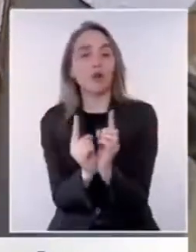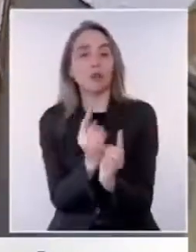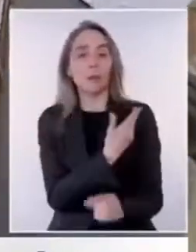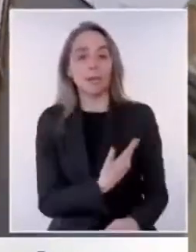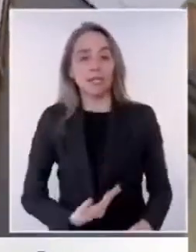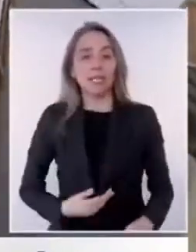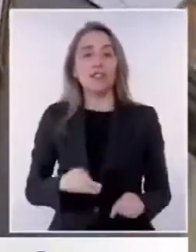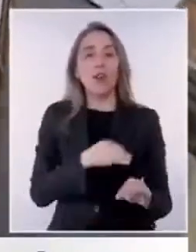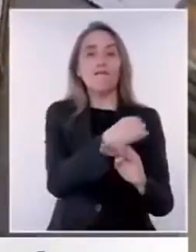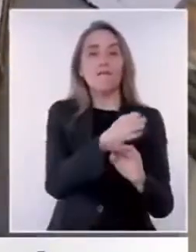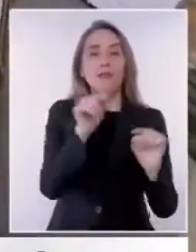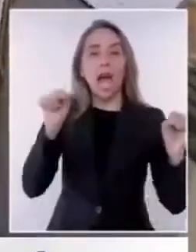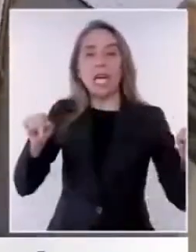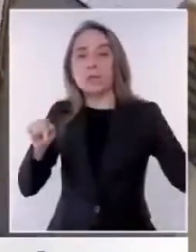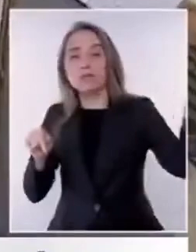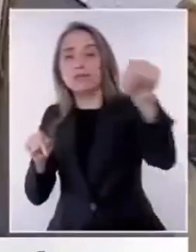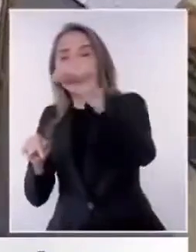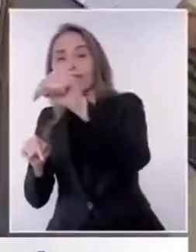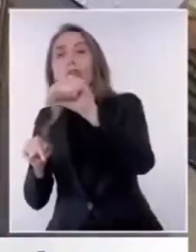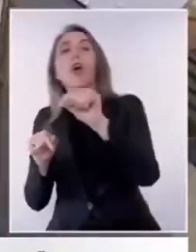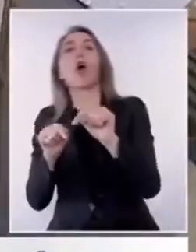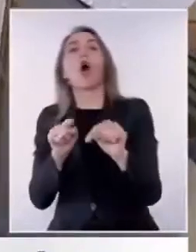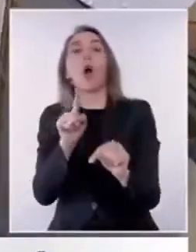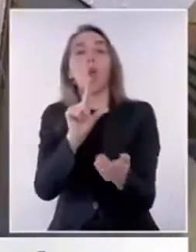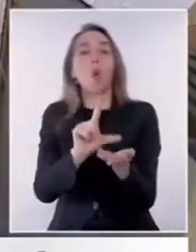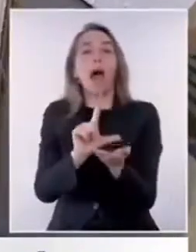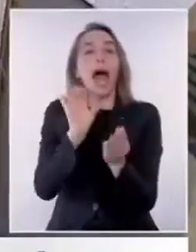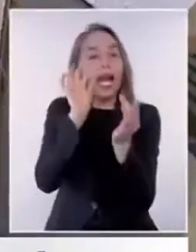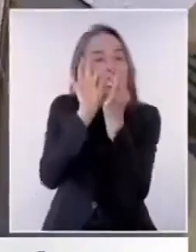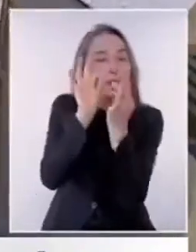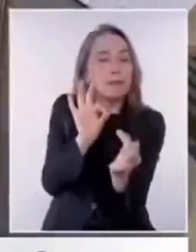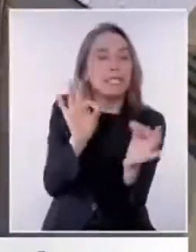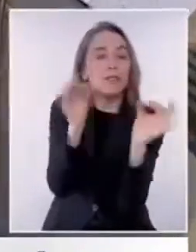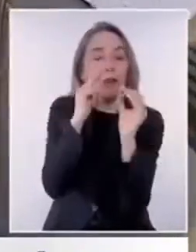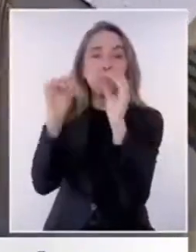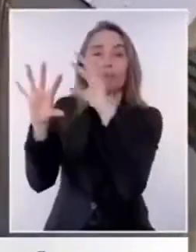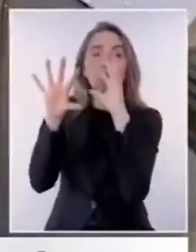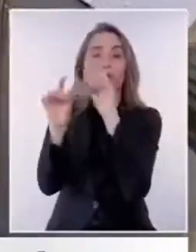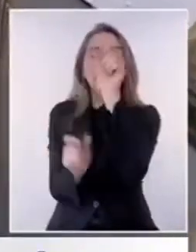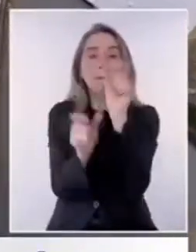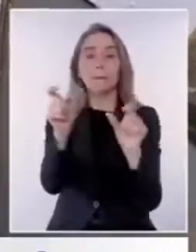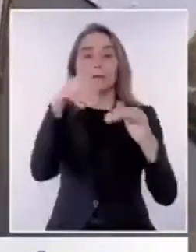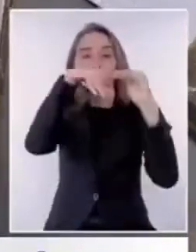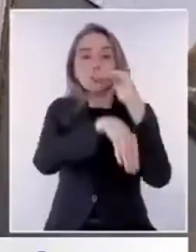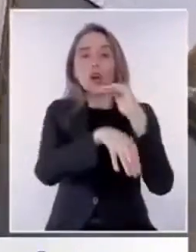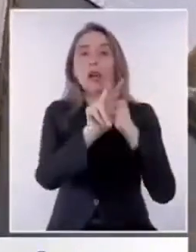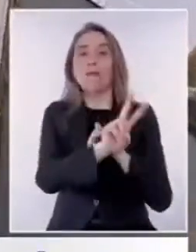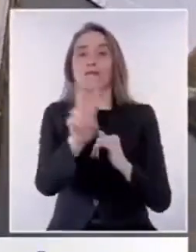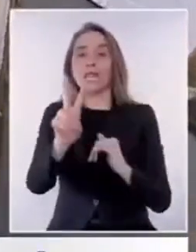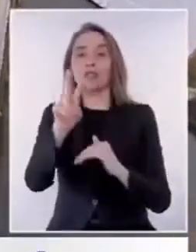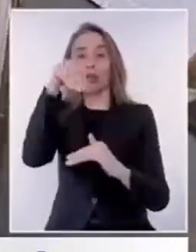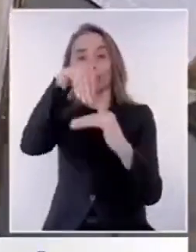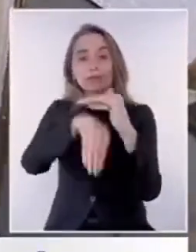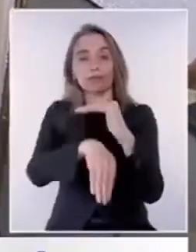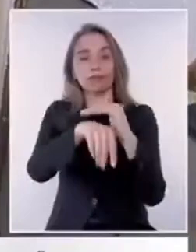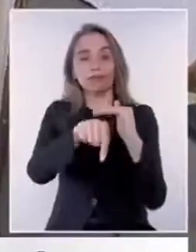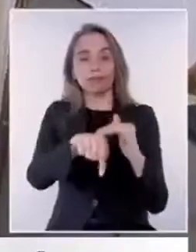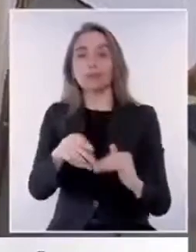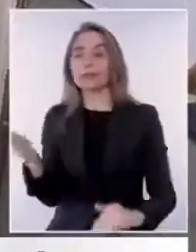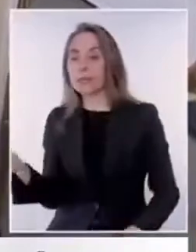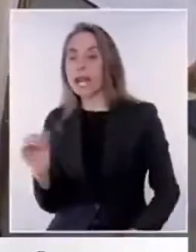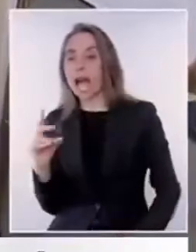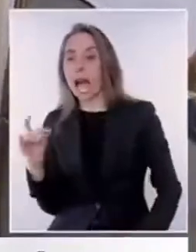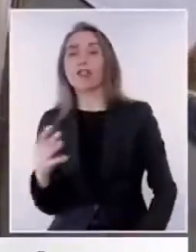vamos a ir a algunos puntos específicos para destacar algunas. De las personas, de las 22 personas que están enterradas aquí, así que,